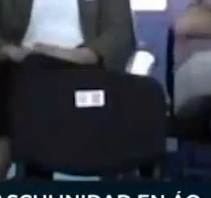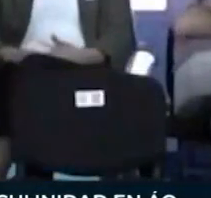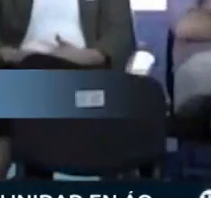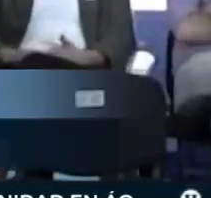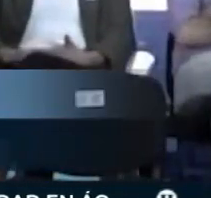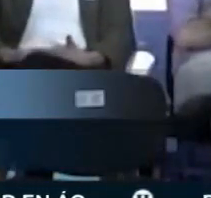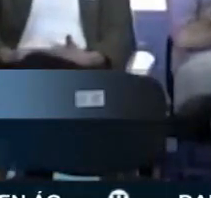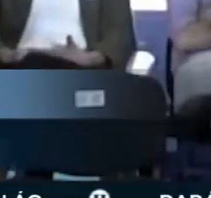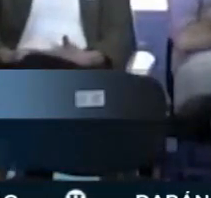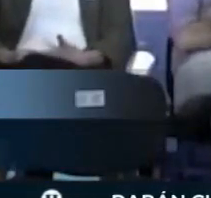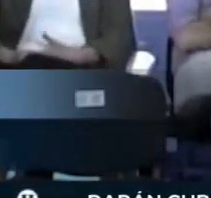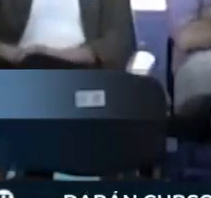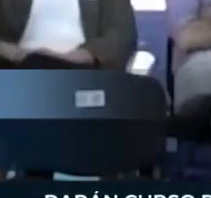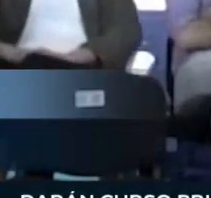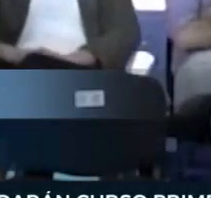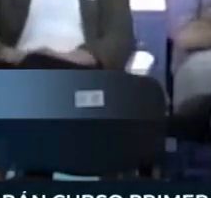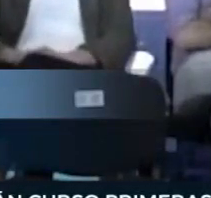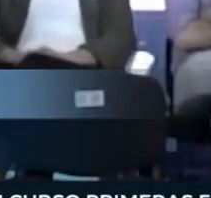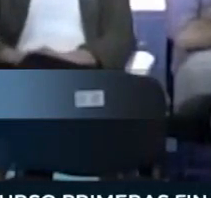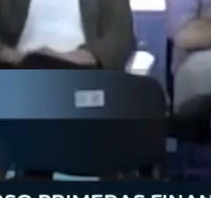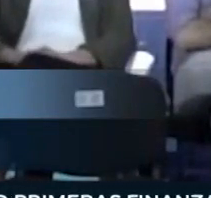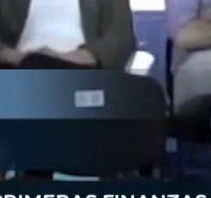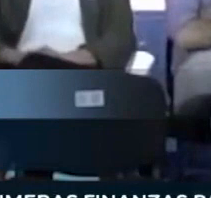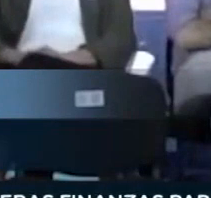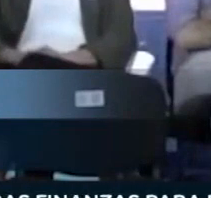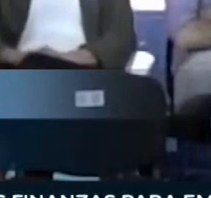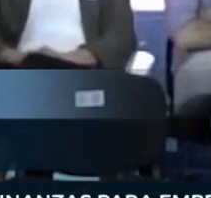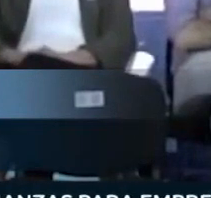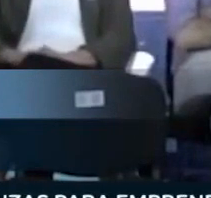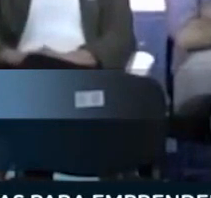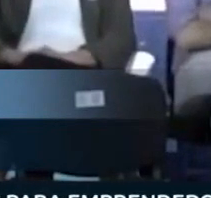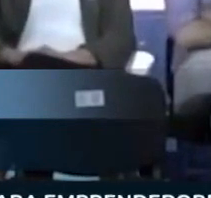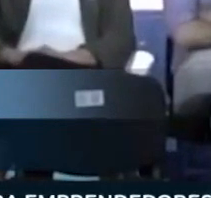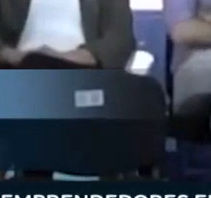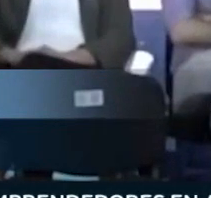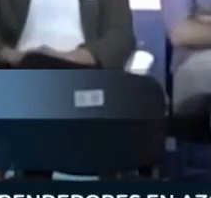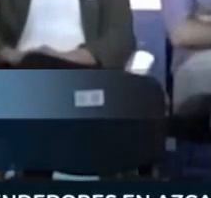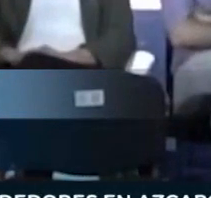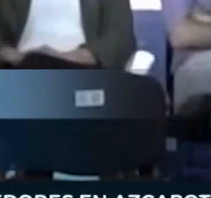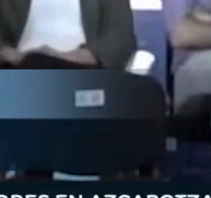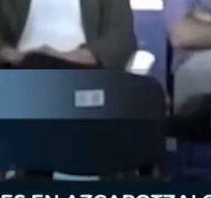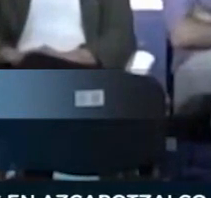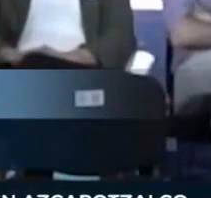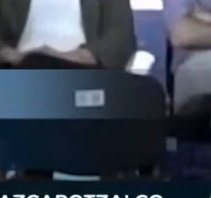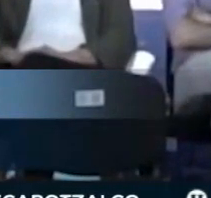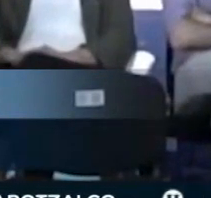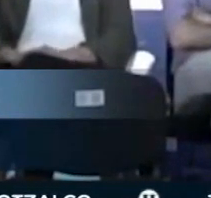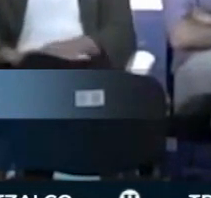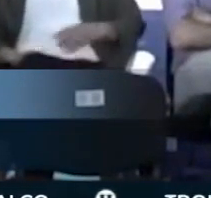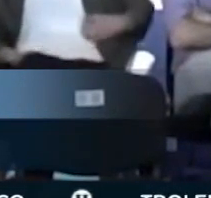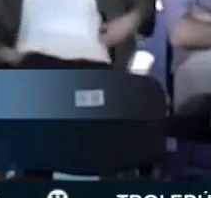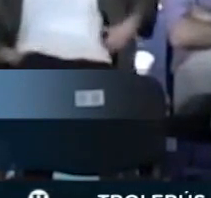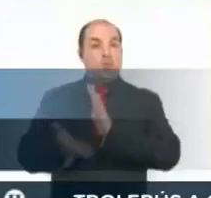1.120 kilómetros de senderos seguros que se han construido y se van a agregar